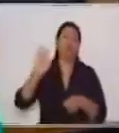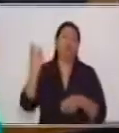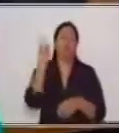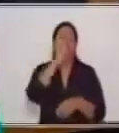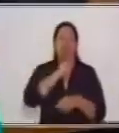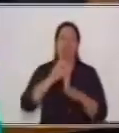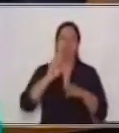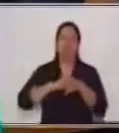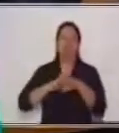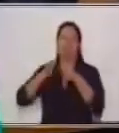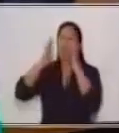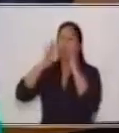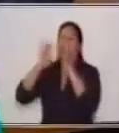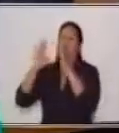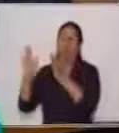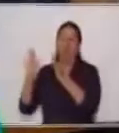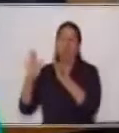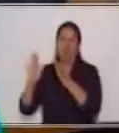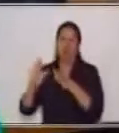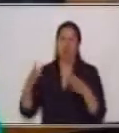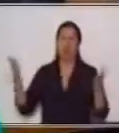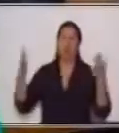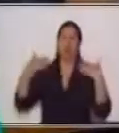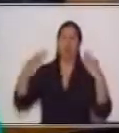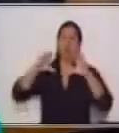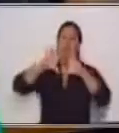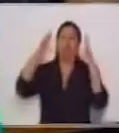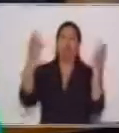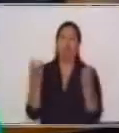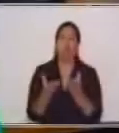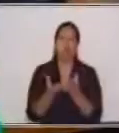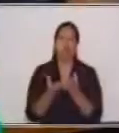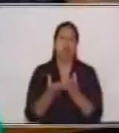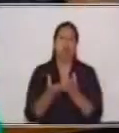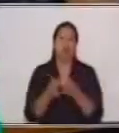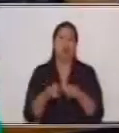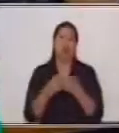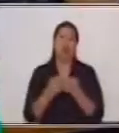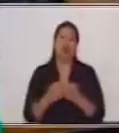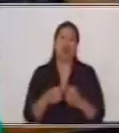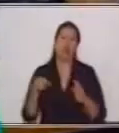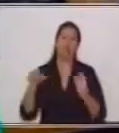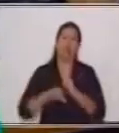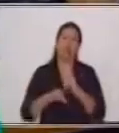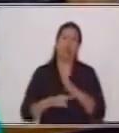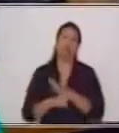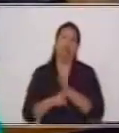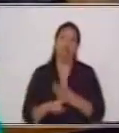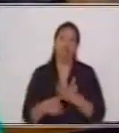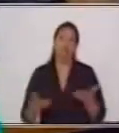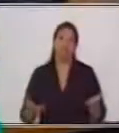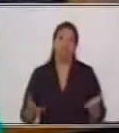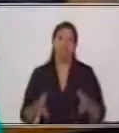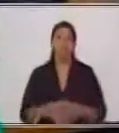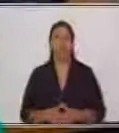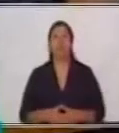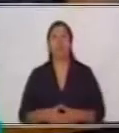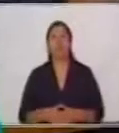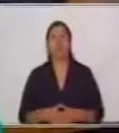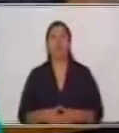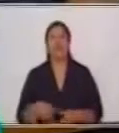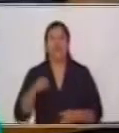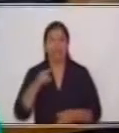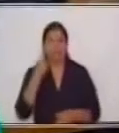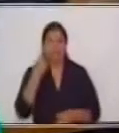múltiples consecuencias en el medio ambiente. Vemos al finalizar en la misma hoja, en este caso,